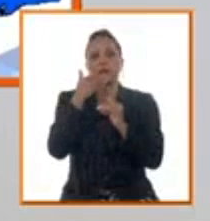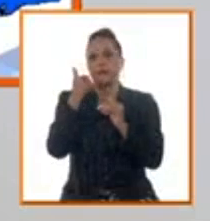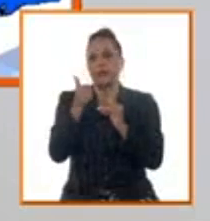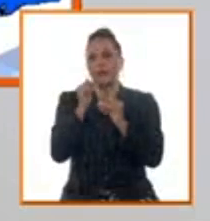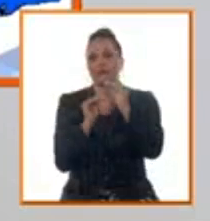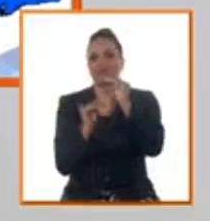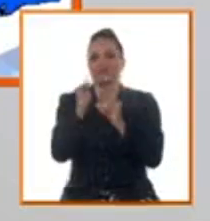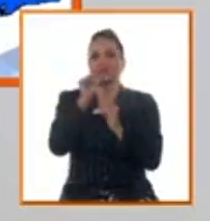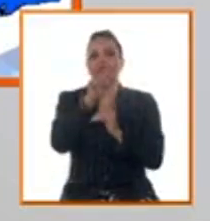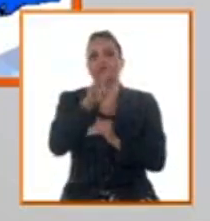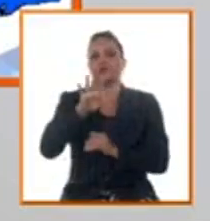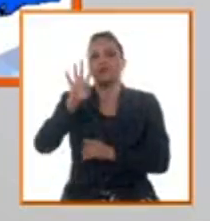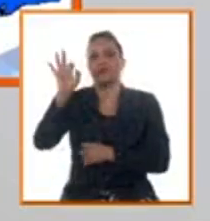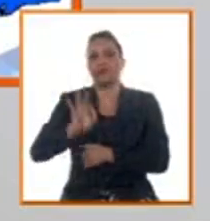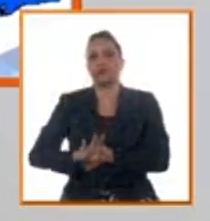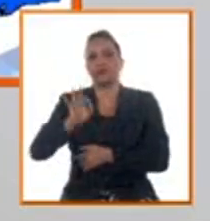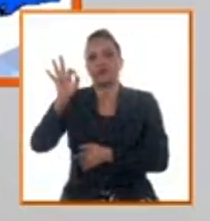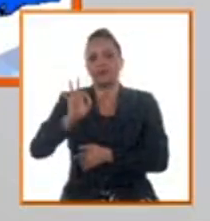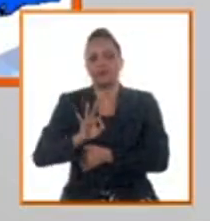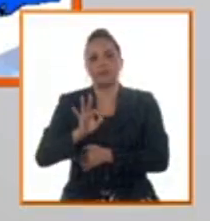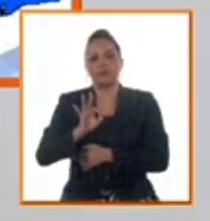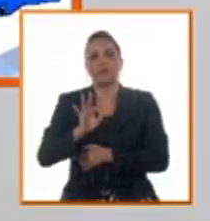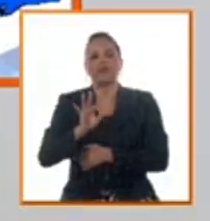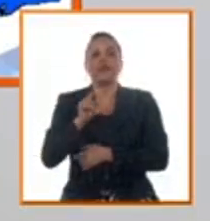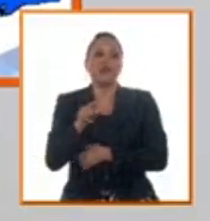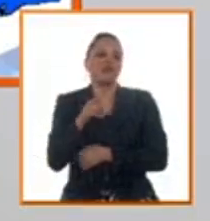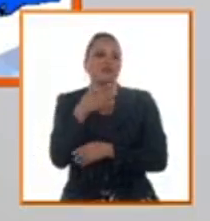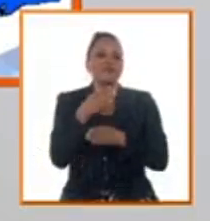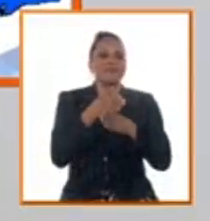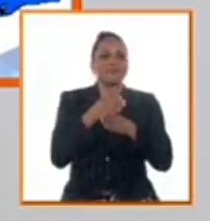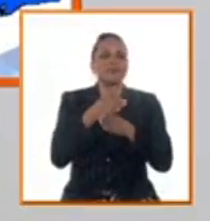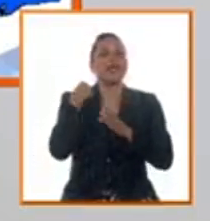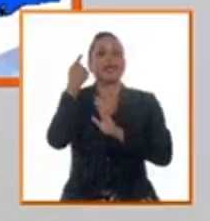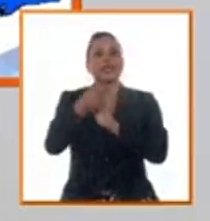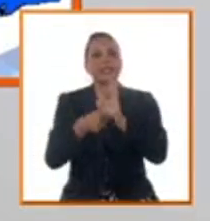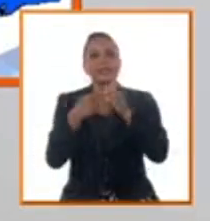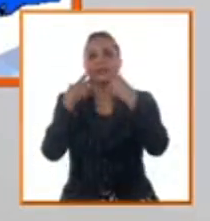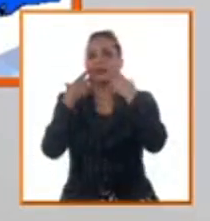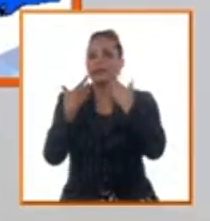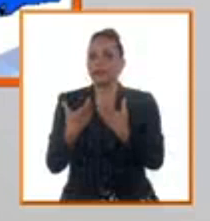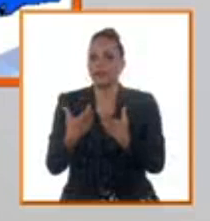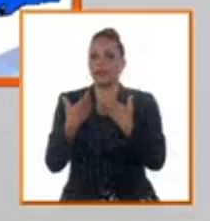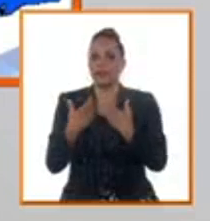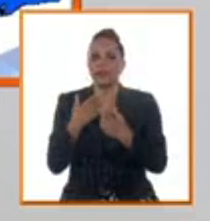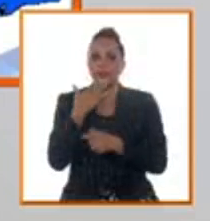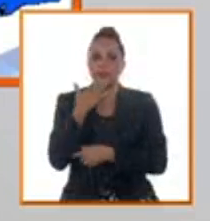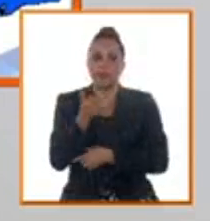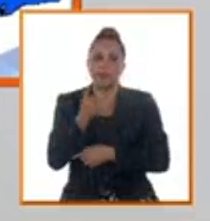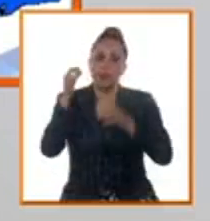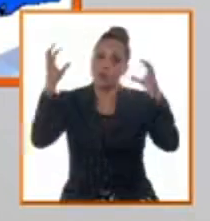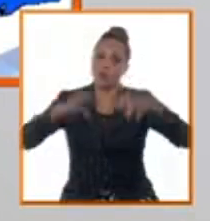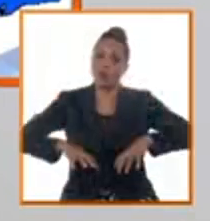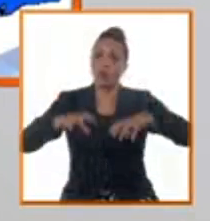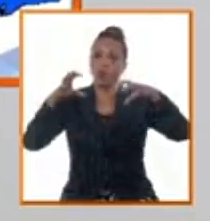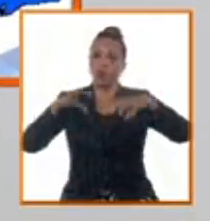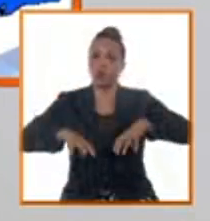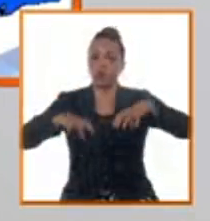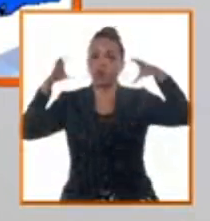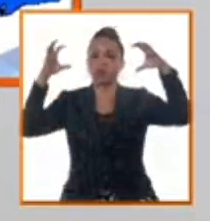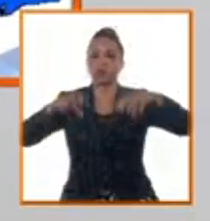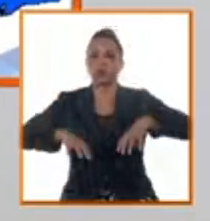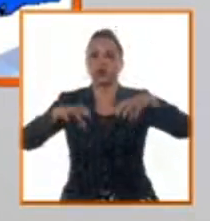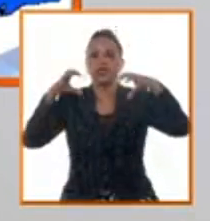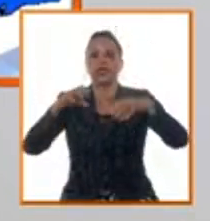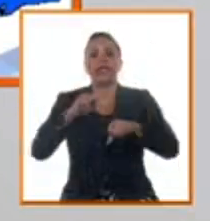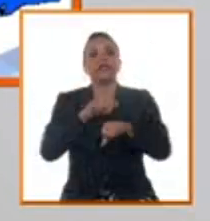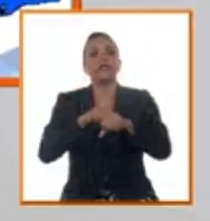superiores al 154%. O sea, esto es una característica importante de este evento. La concentración de lluvias en poco